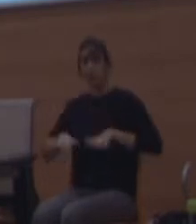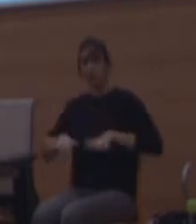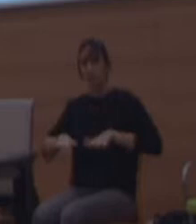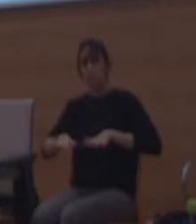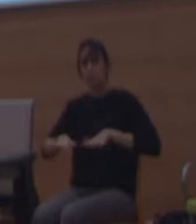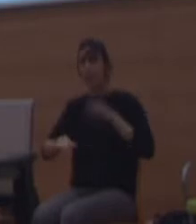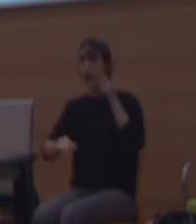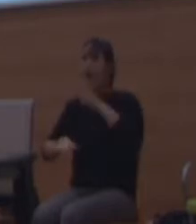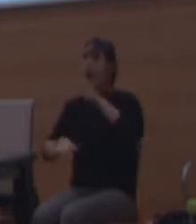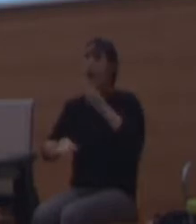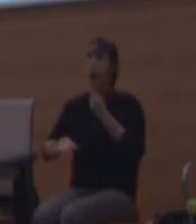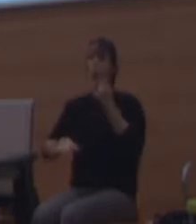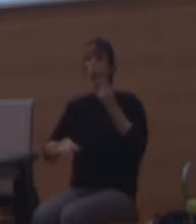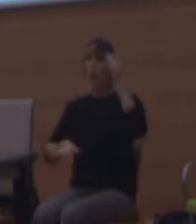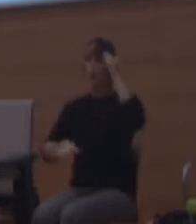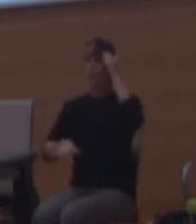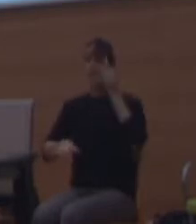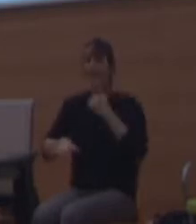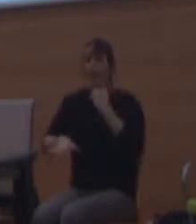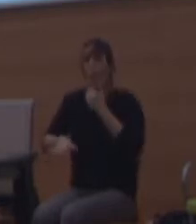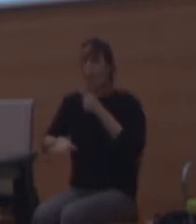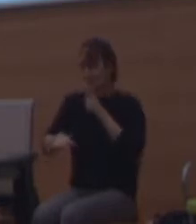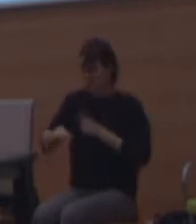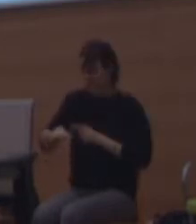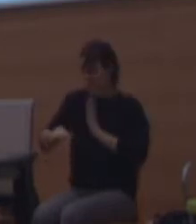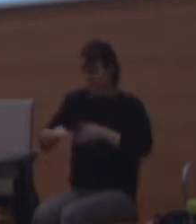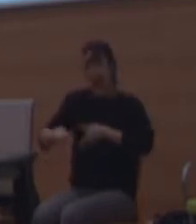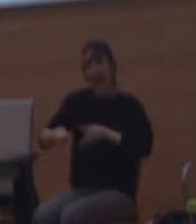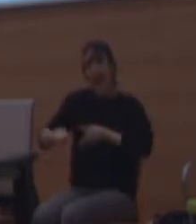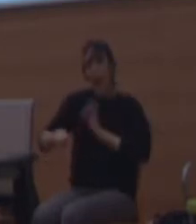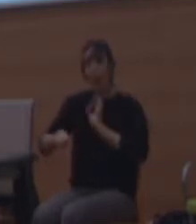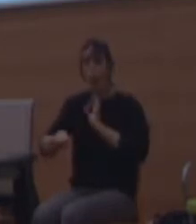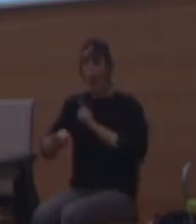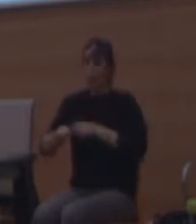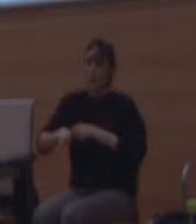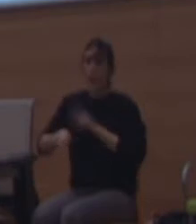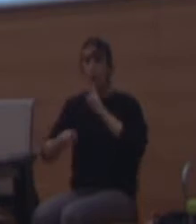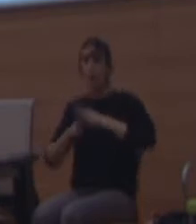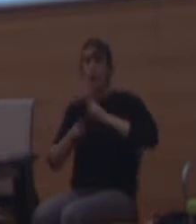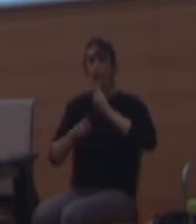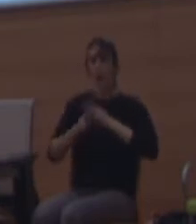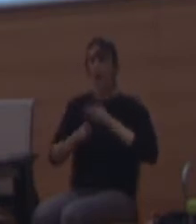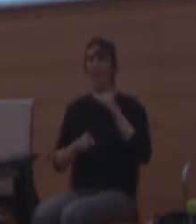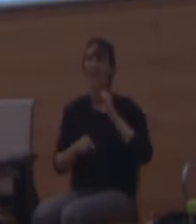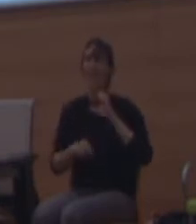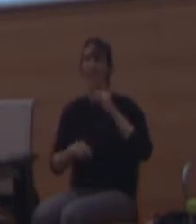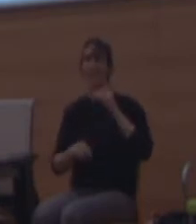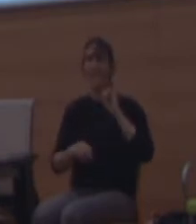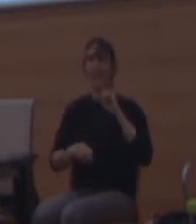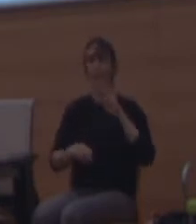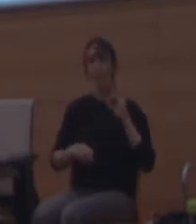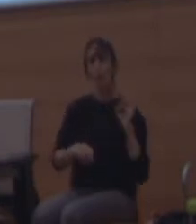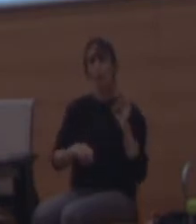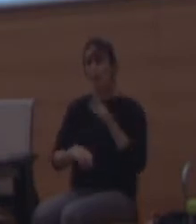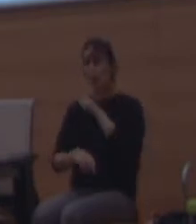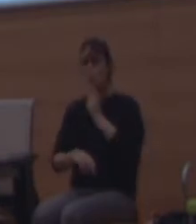un dedito, y le llamamos dedito, le llamamos ulcerita, y estos diminutivos a los profesionales no nos